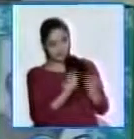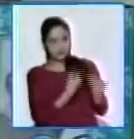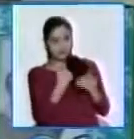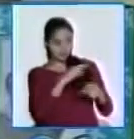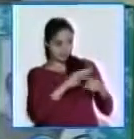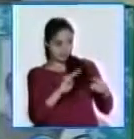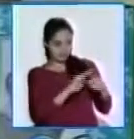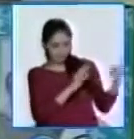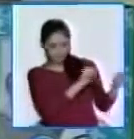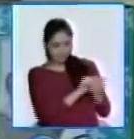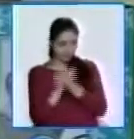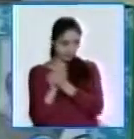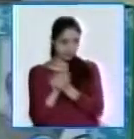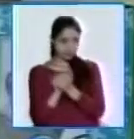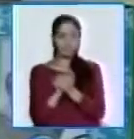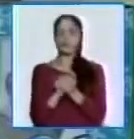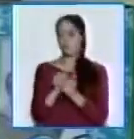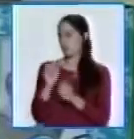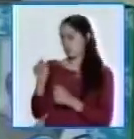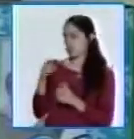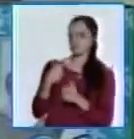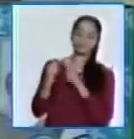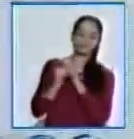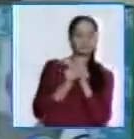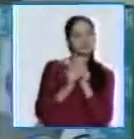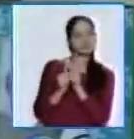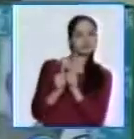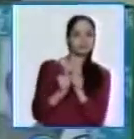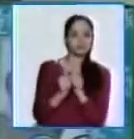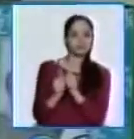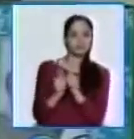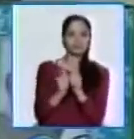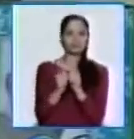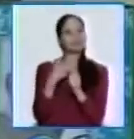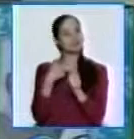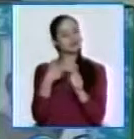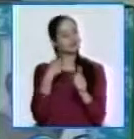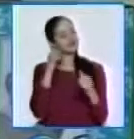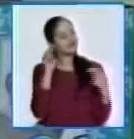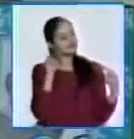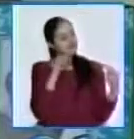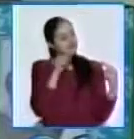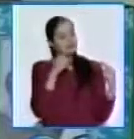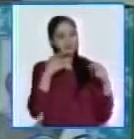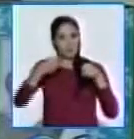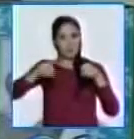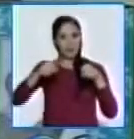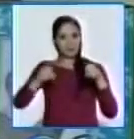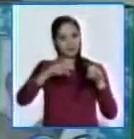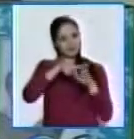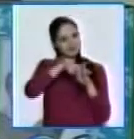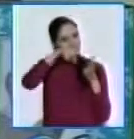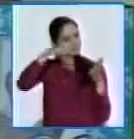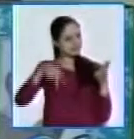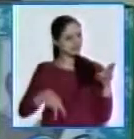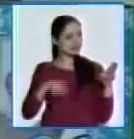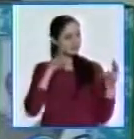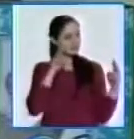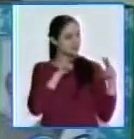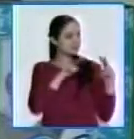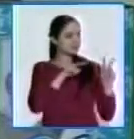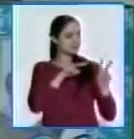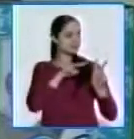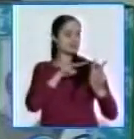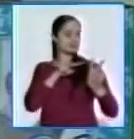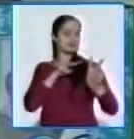mío, lo cual fue así, él me llevó hasta allí. Yo me quedé mirándolo cuando me bajé de la moto, hasta que él se perdió en